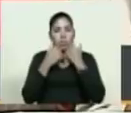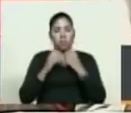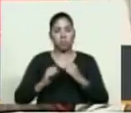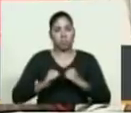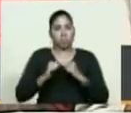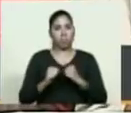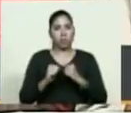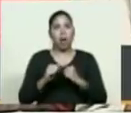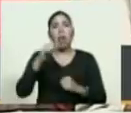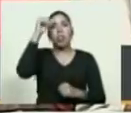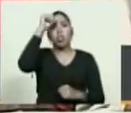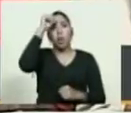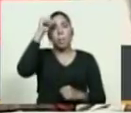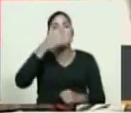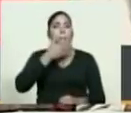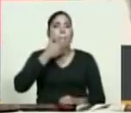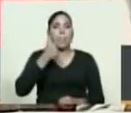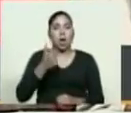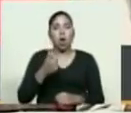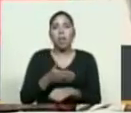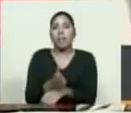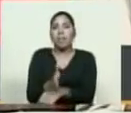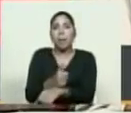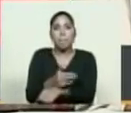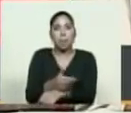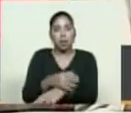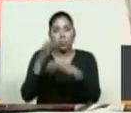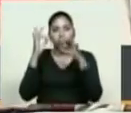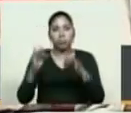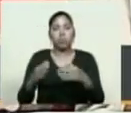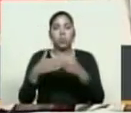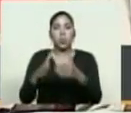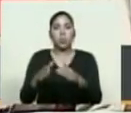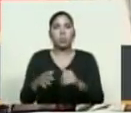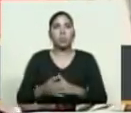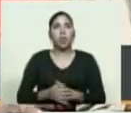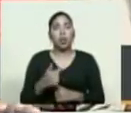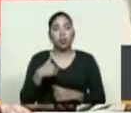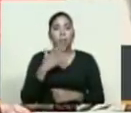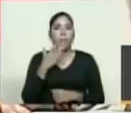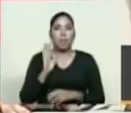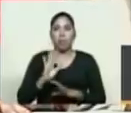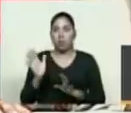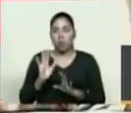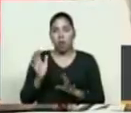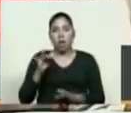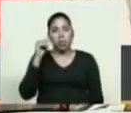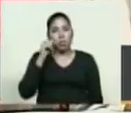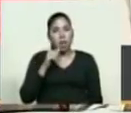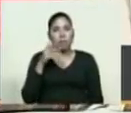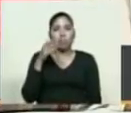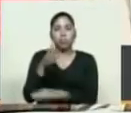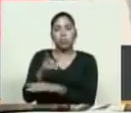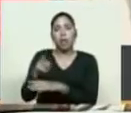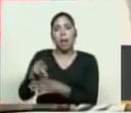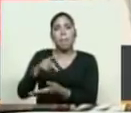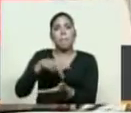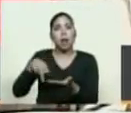bien temprano. Desde muy temprano estaba la gente. Por ejemplo, yo estuve en la Plaza Bolívar el día sábado. Había